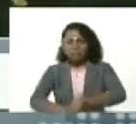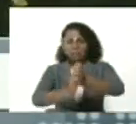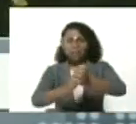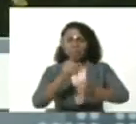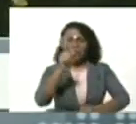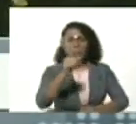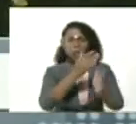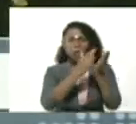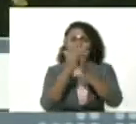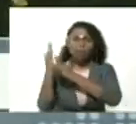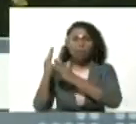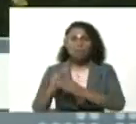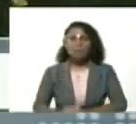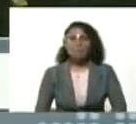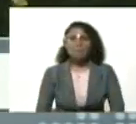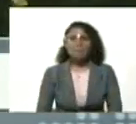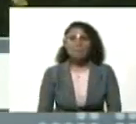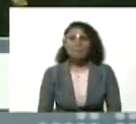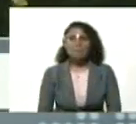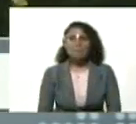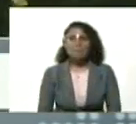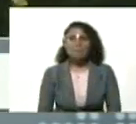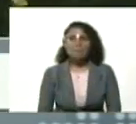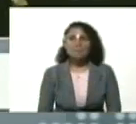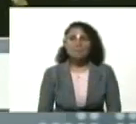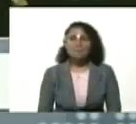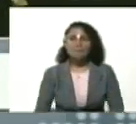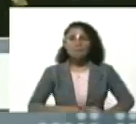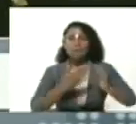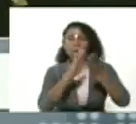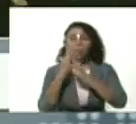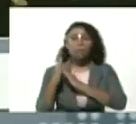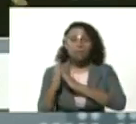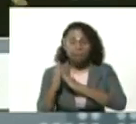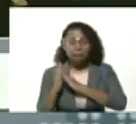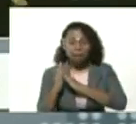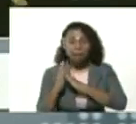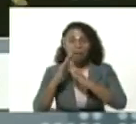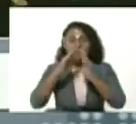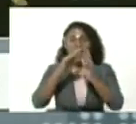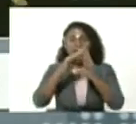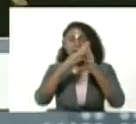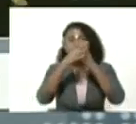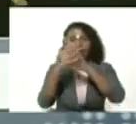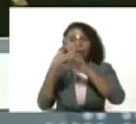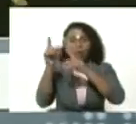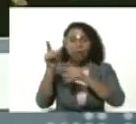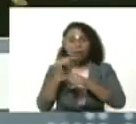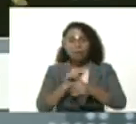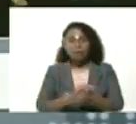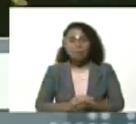de tu comunidad, de la comunidad El Cerrito.